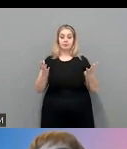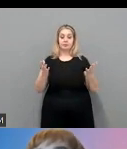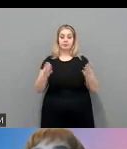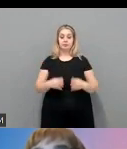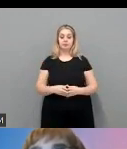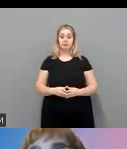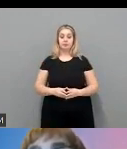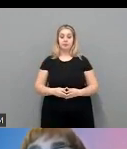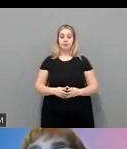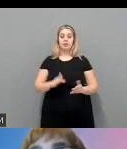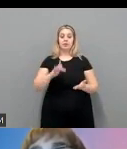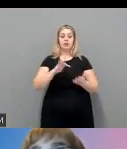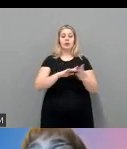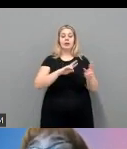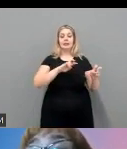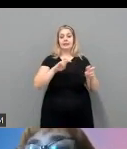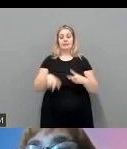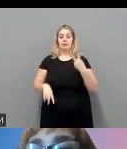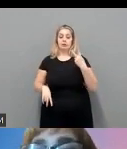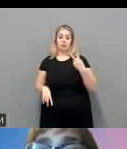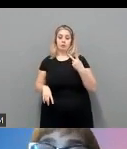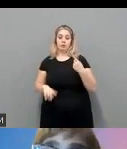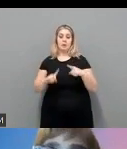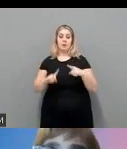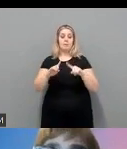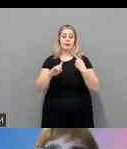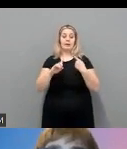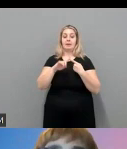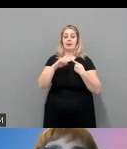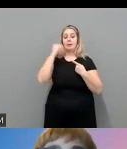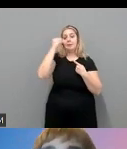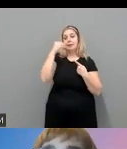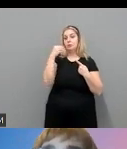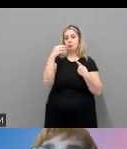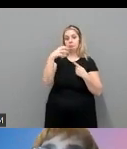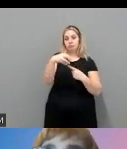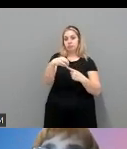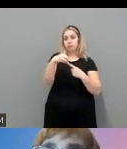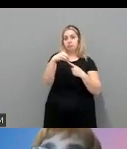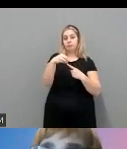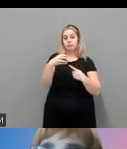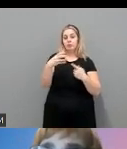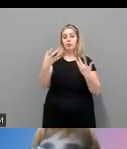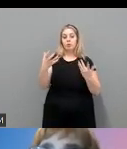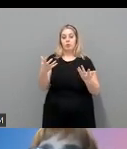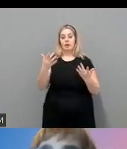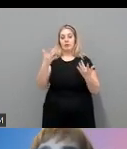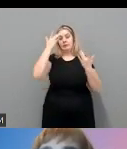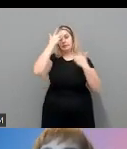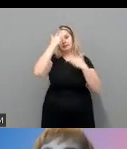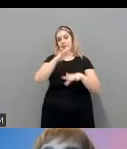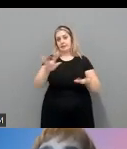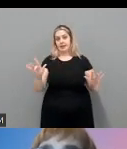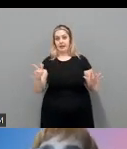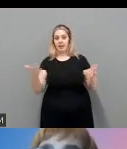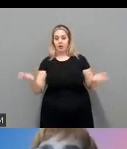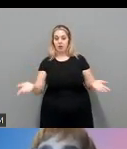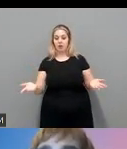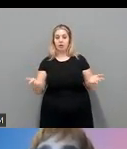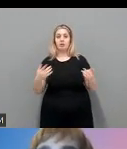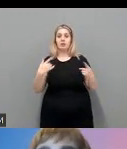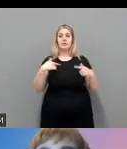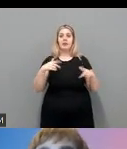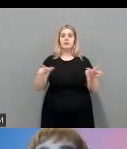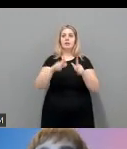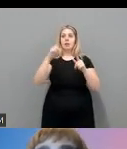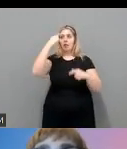fundamentalmente pivotan dos cuestiones. La primera a mí me parece esencial, que es la sensibilización, que es el conocimiento